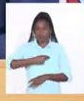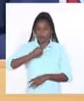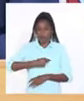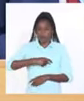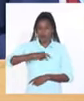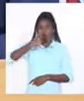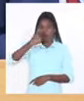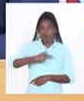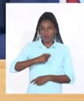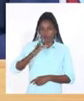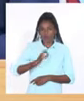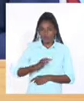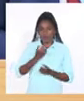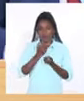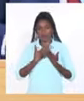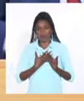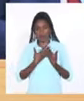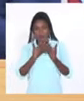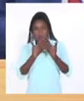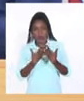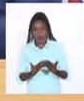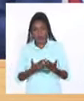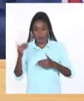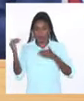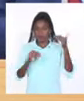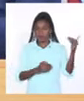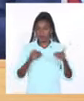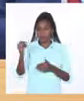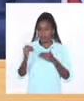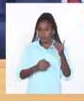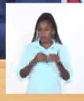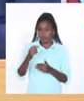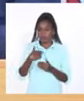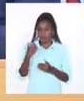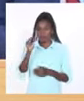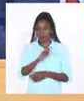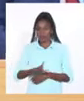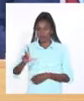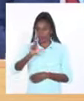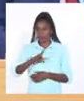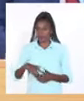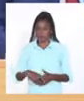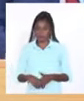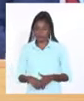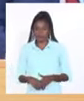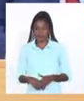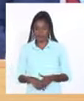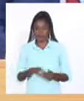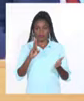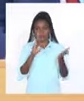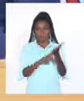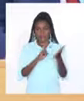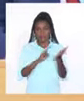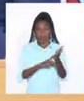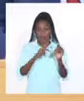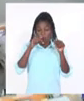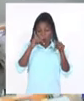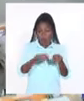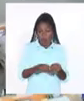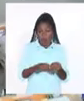justa, solidaria, participativa, y socialista. Como miembros recién